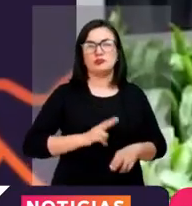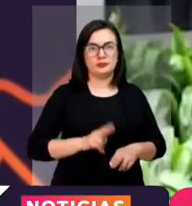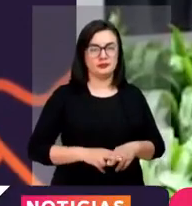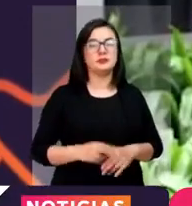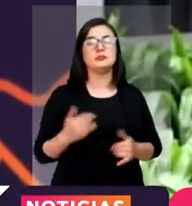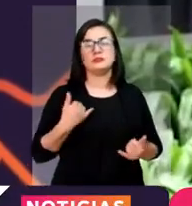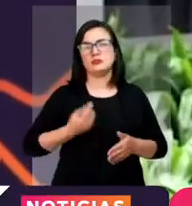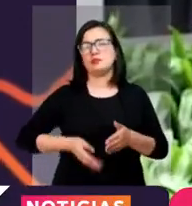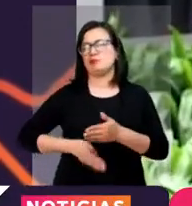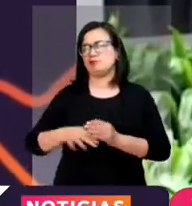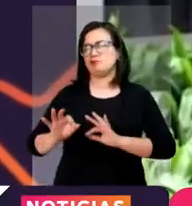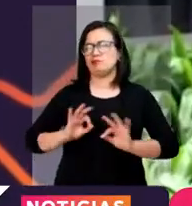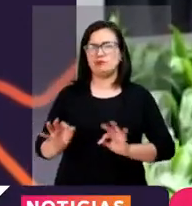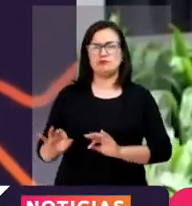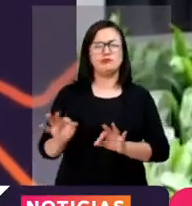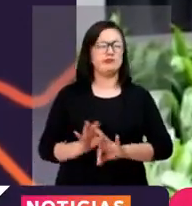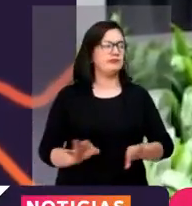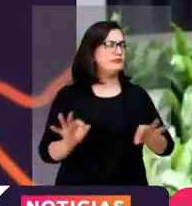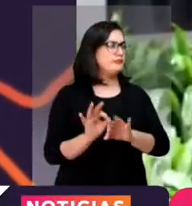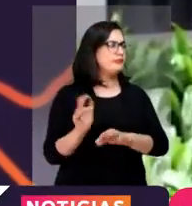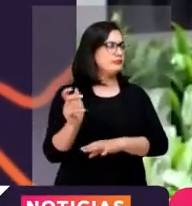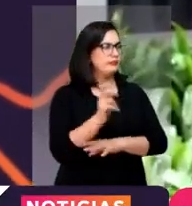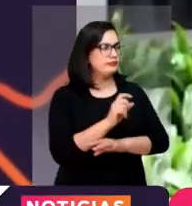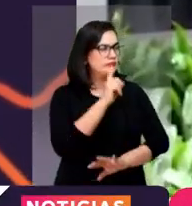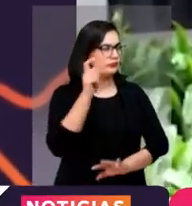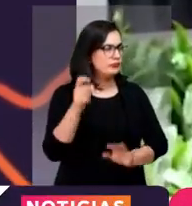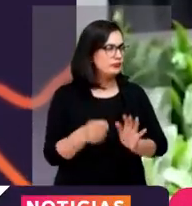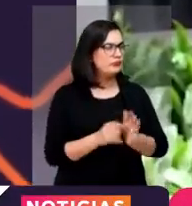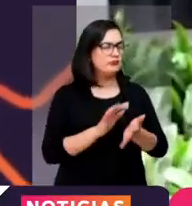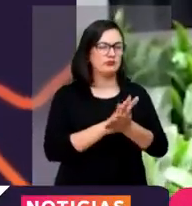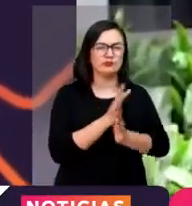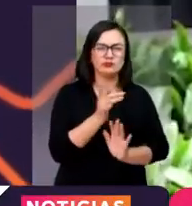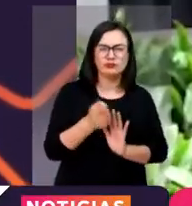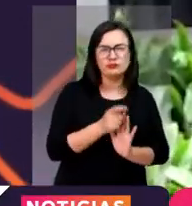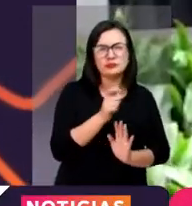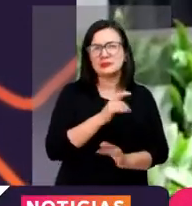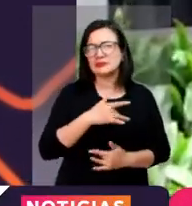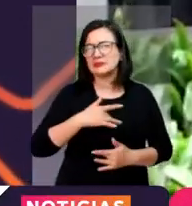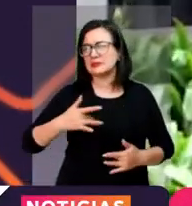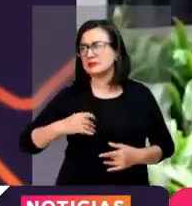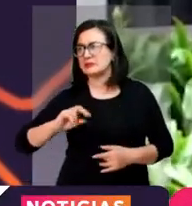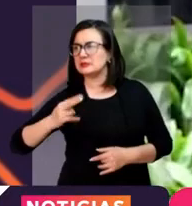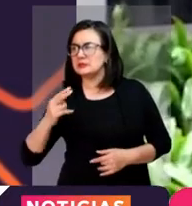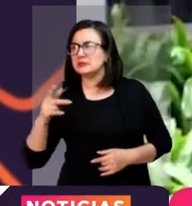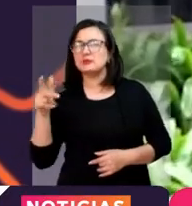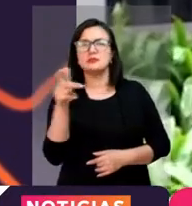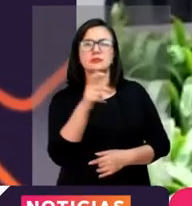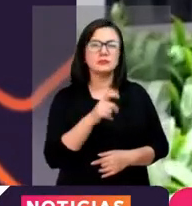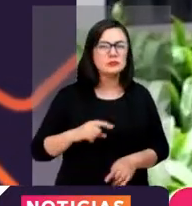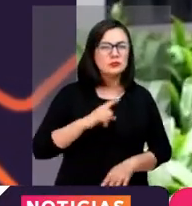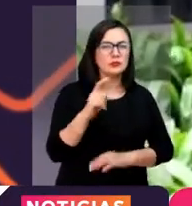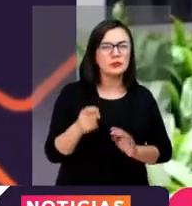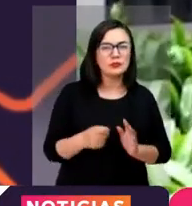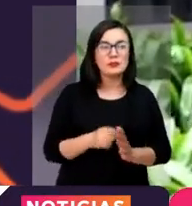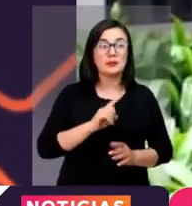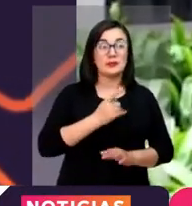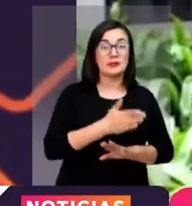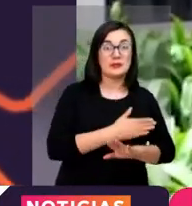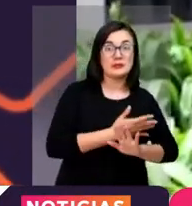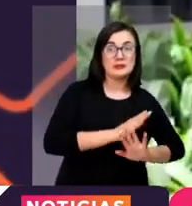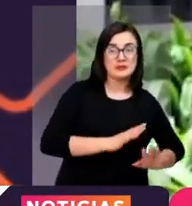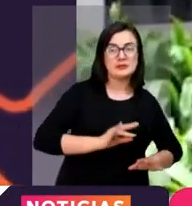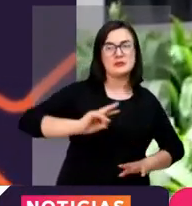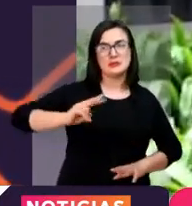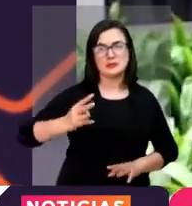de manera muy importante en terminar todas las personas de la segunda etapa del sector salud con su primera dosis de vacunación